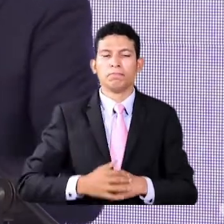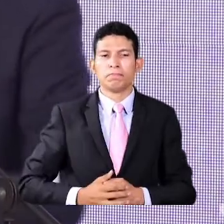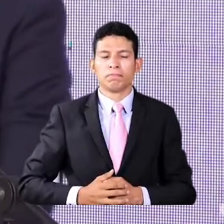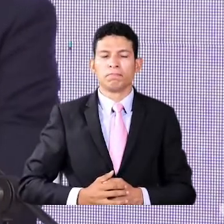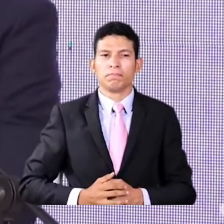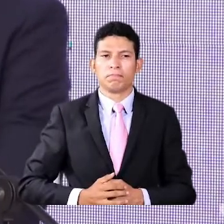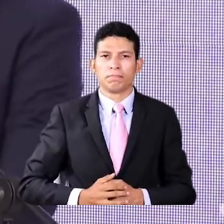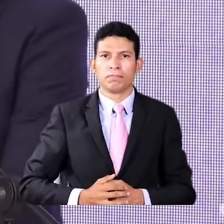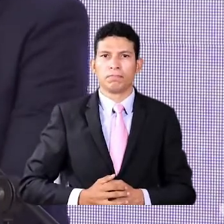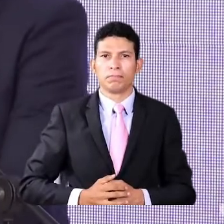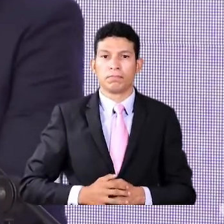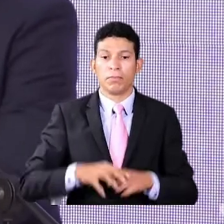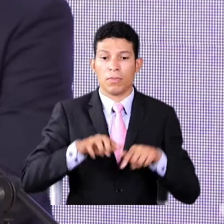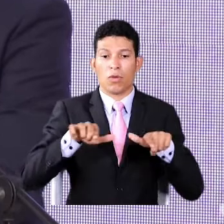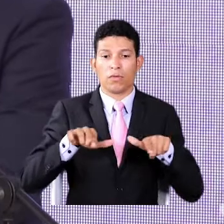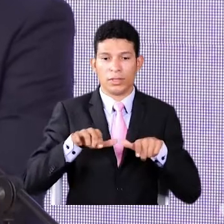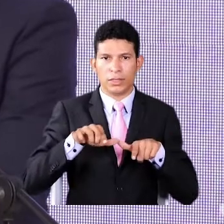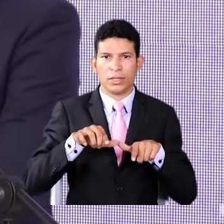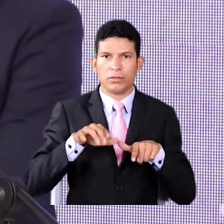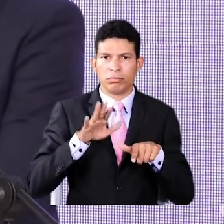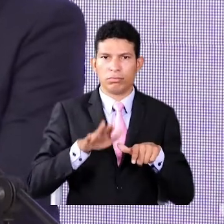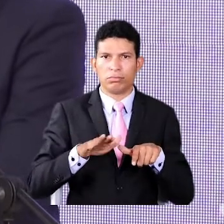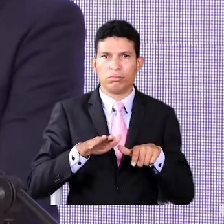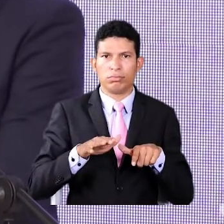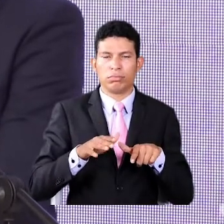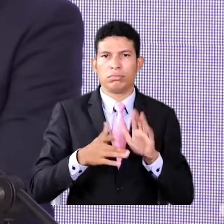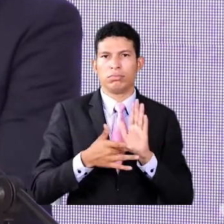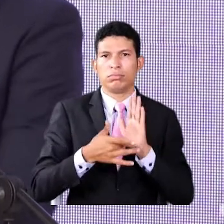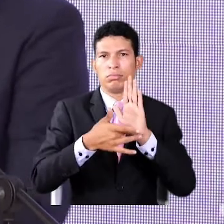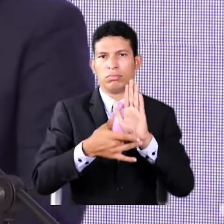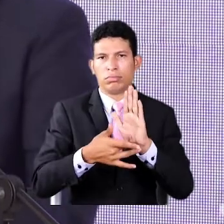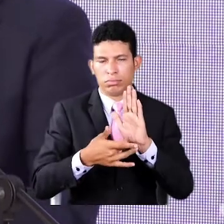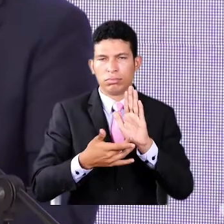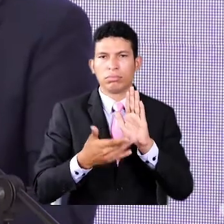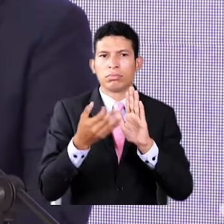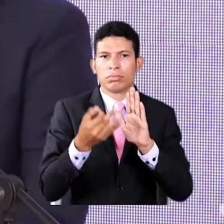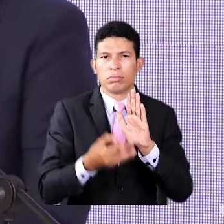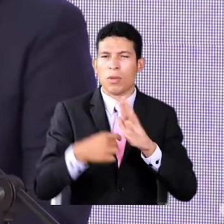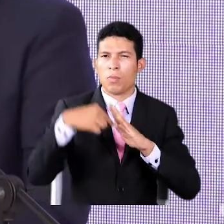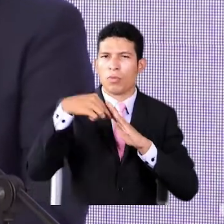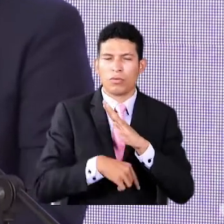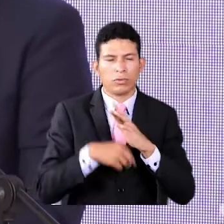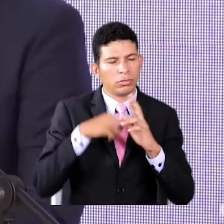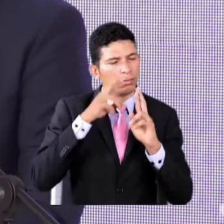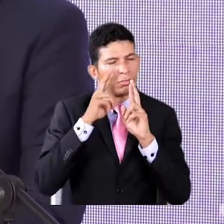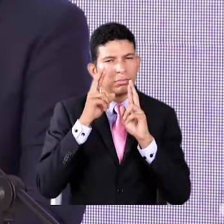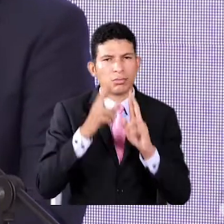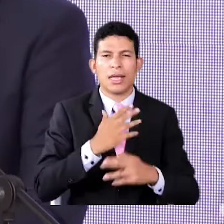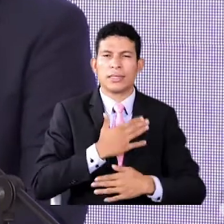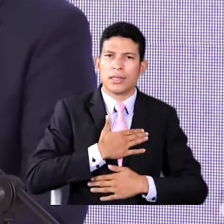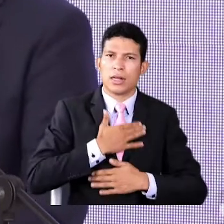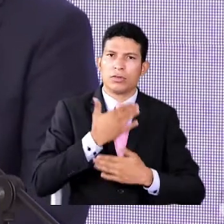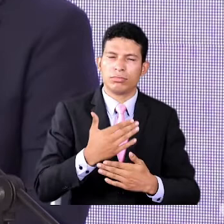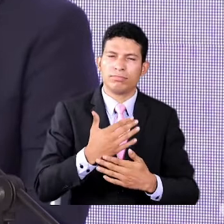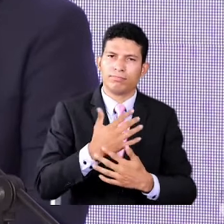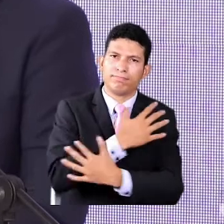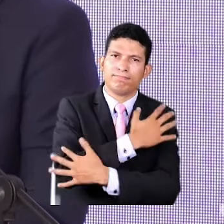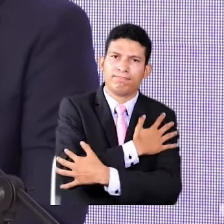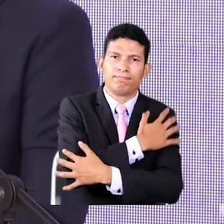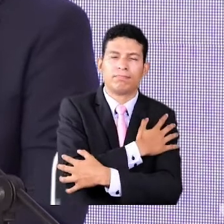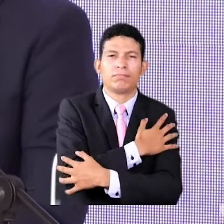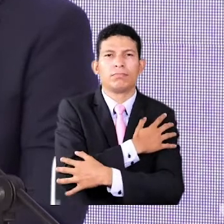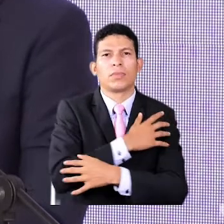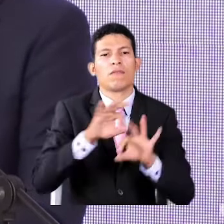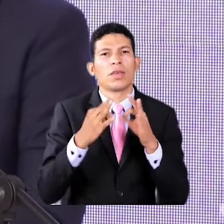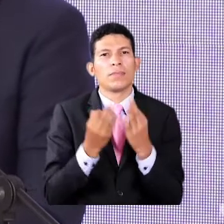y el nombre de la oficina presentar más profundo reconocimiento y saludo solidario de los familiares de las víctimas